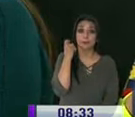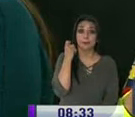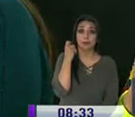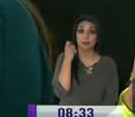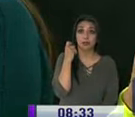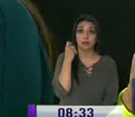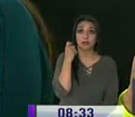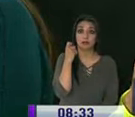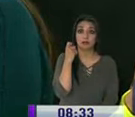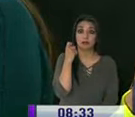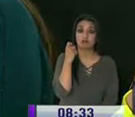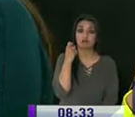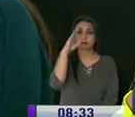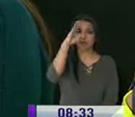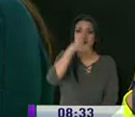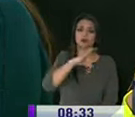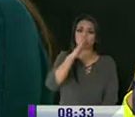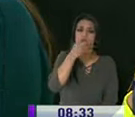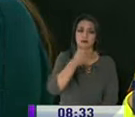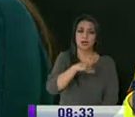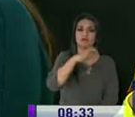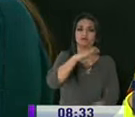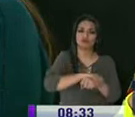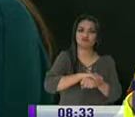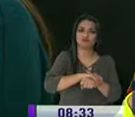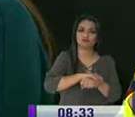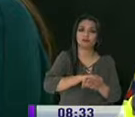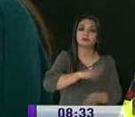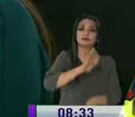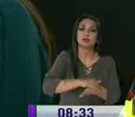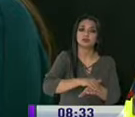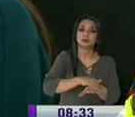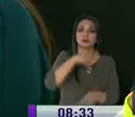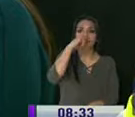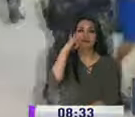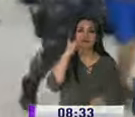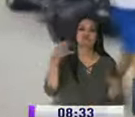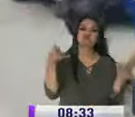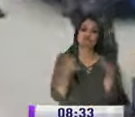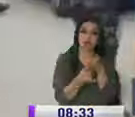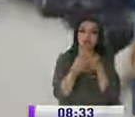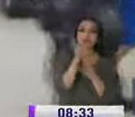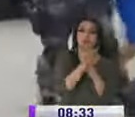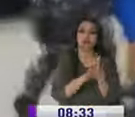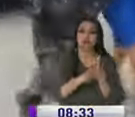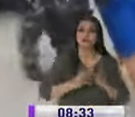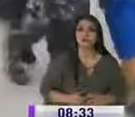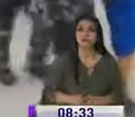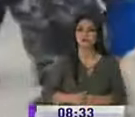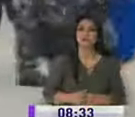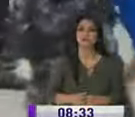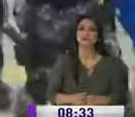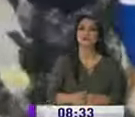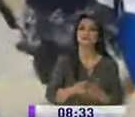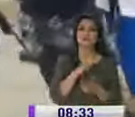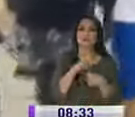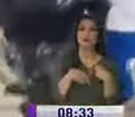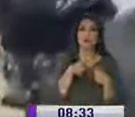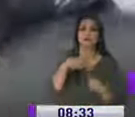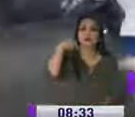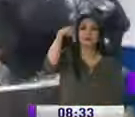no emitió ningún chirlazo a esta persona que desconozco cómo se llama, sino que más bien hubo algún detalle ahí en el cual movió